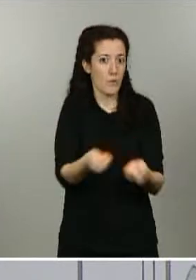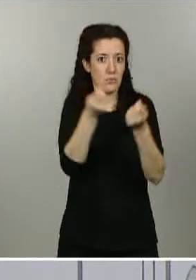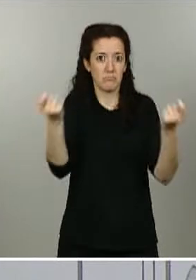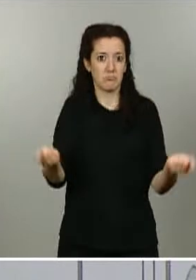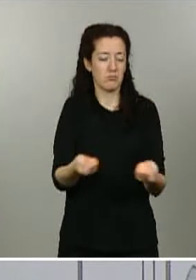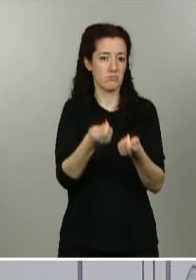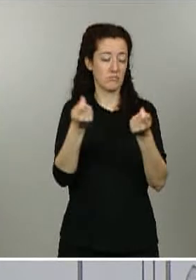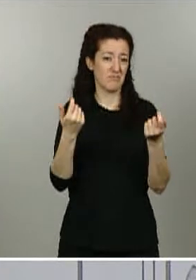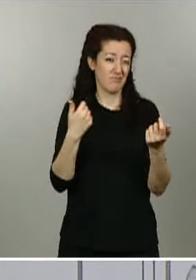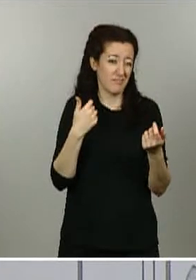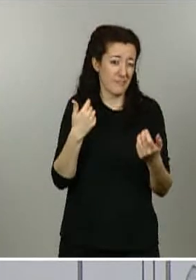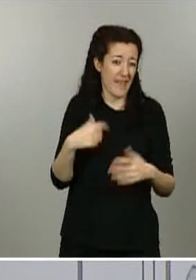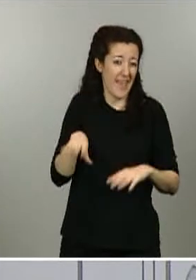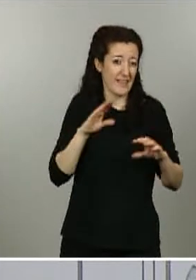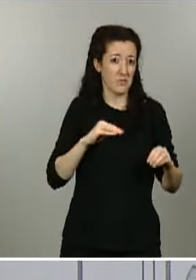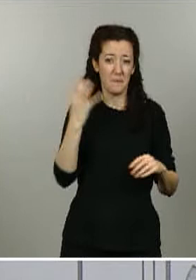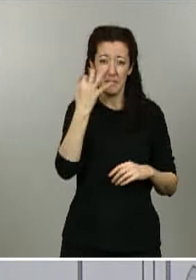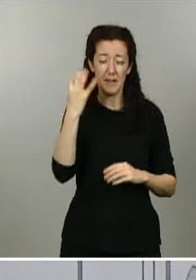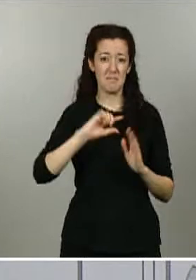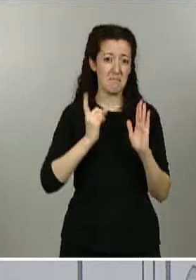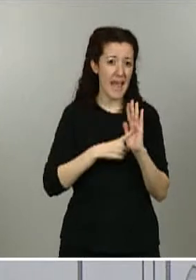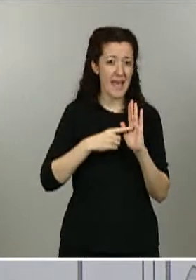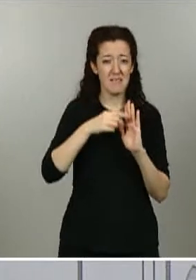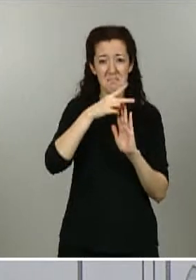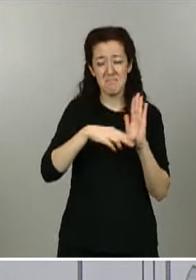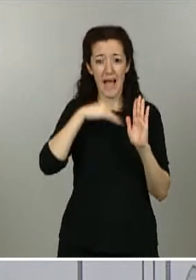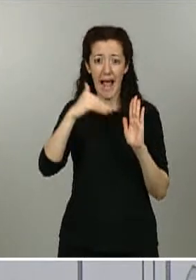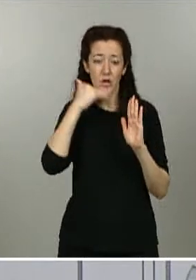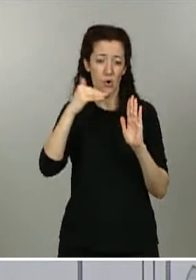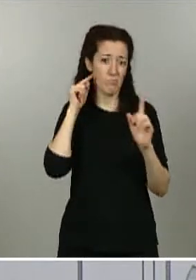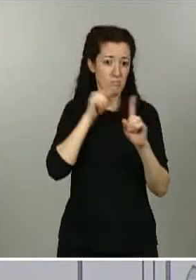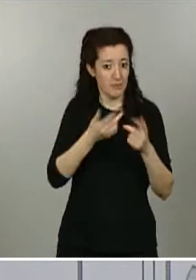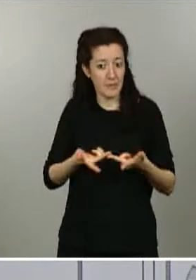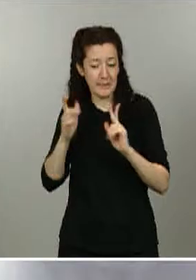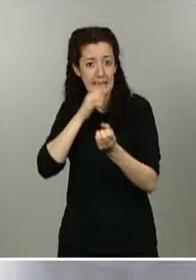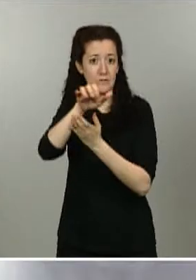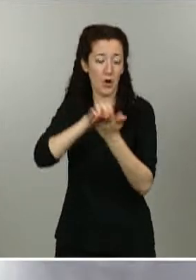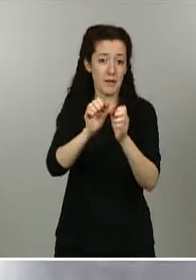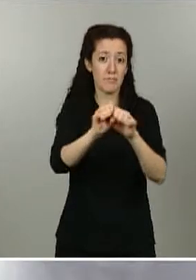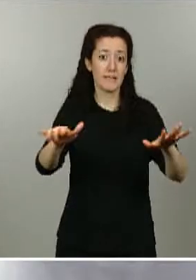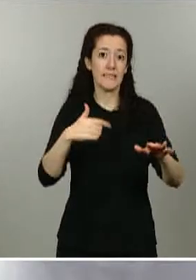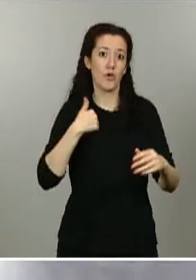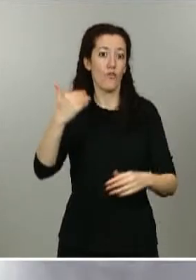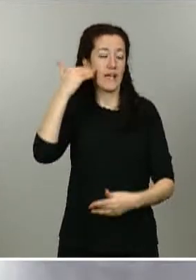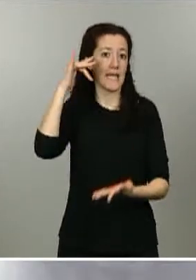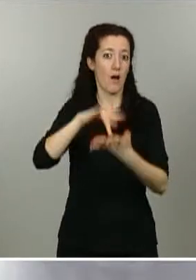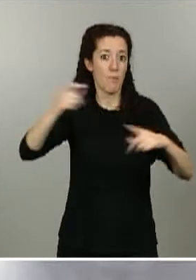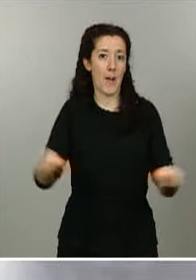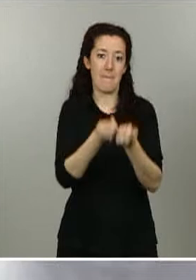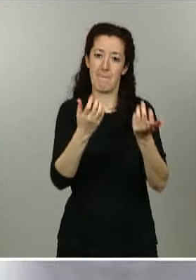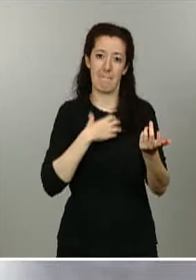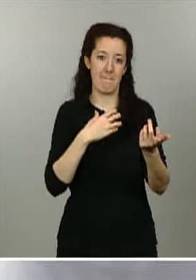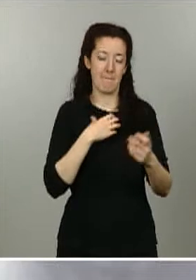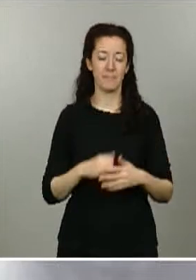legislar todo este tipo de cosas, pero yo la verdad es que no les puedo decir ninguna fecha. Sobre Euskadi, varios medios preguntan, por ejemplo, la cadena